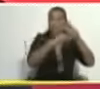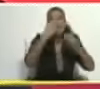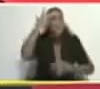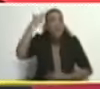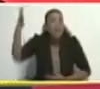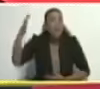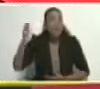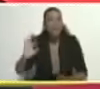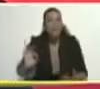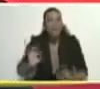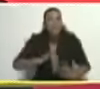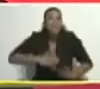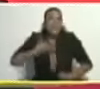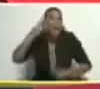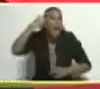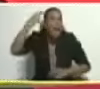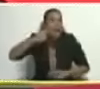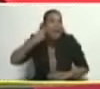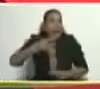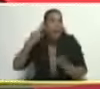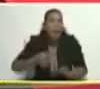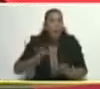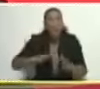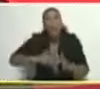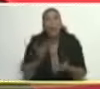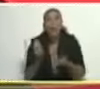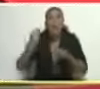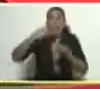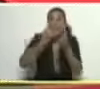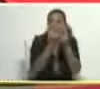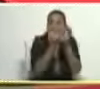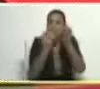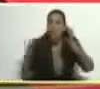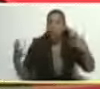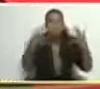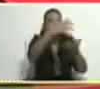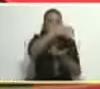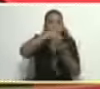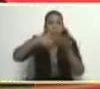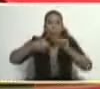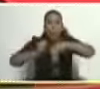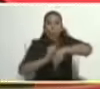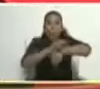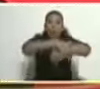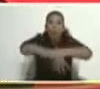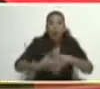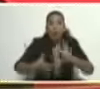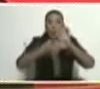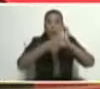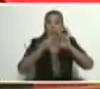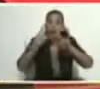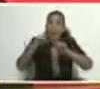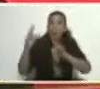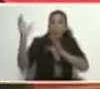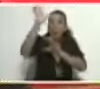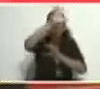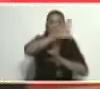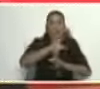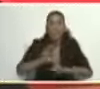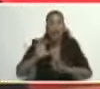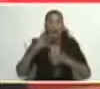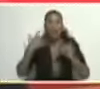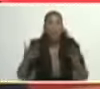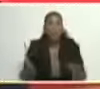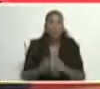Imaginemos por un momento cuánto más podríamos hacer si nos uniéramos o nos asociáramos a otros bloques